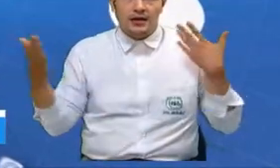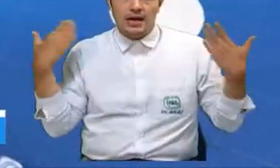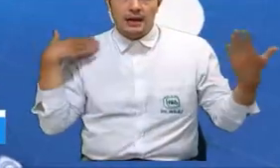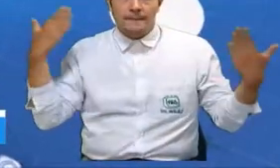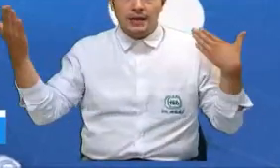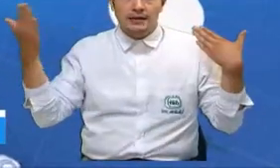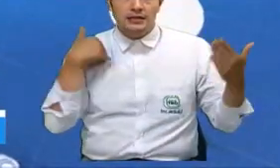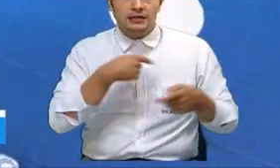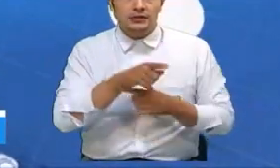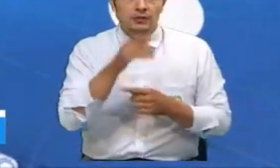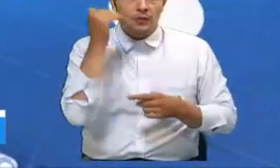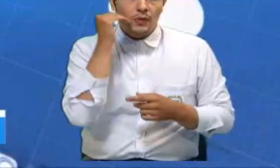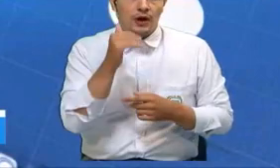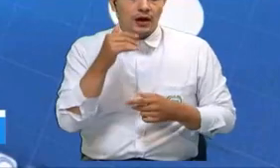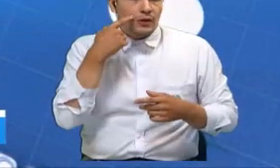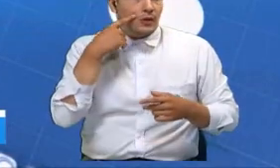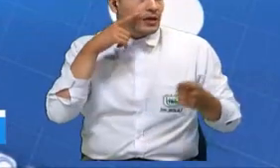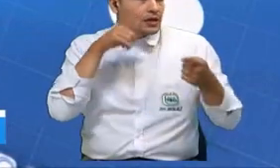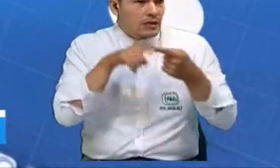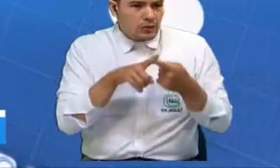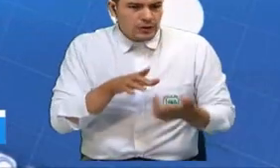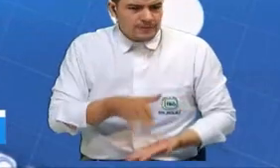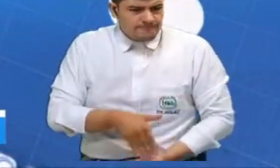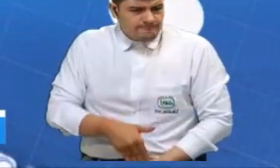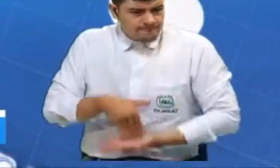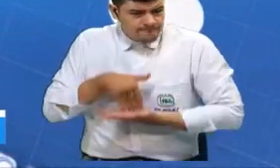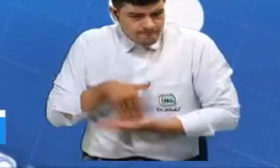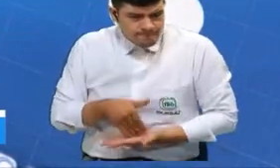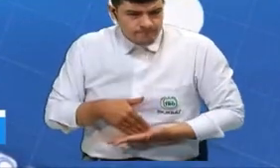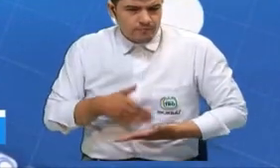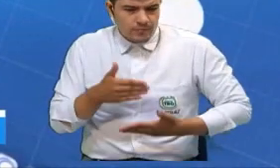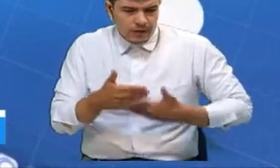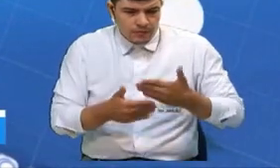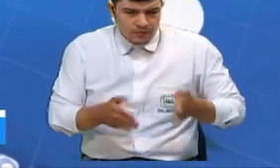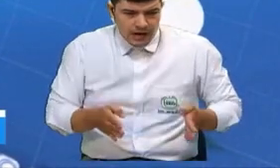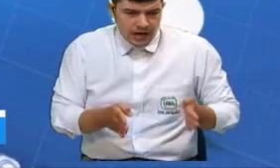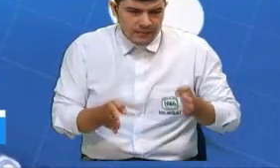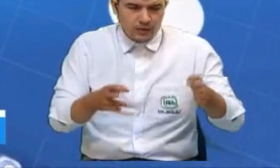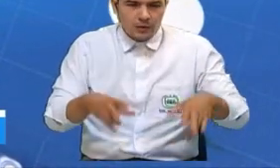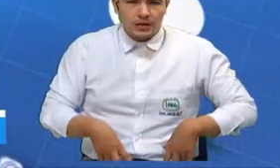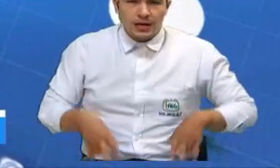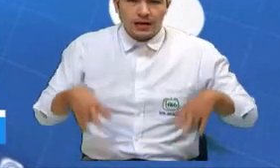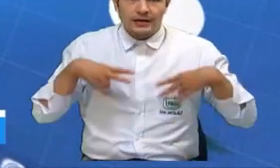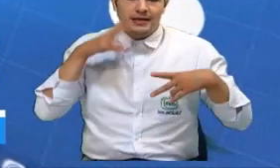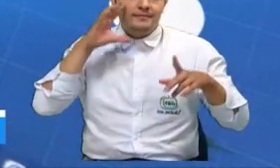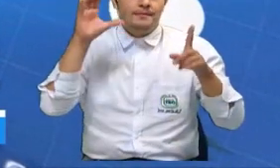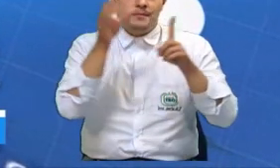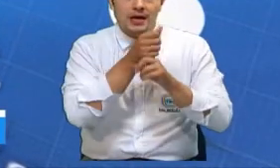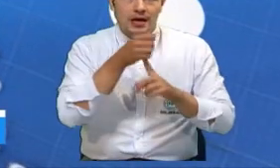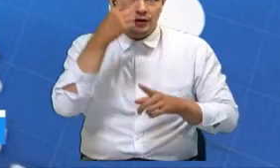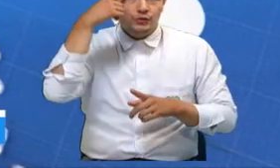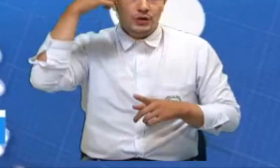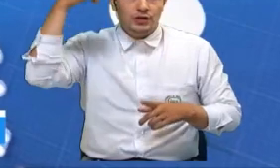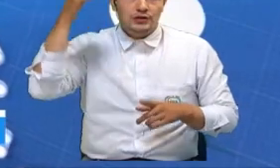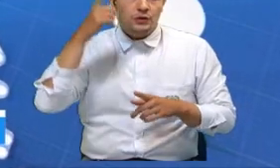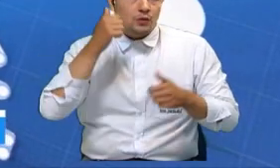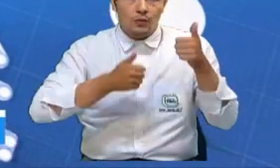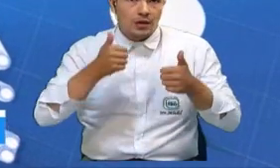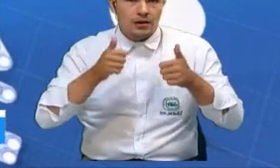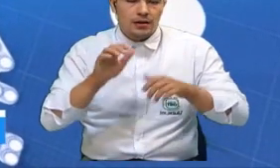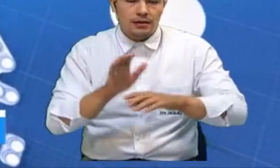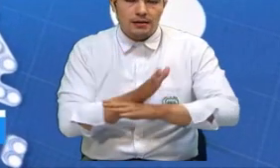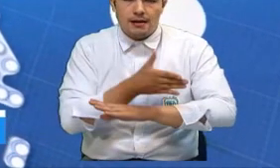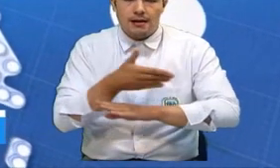forma de empoderarse en medio del camino y logra su sueño, que es cantar. Y